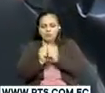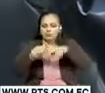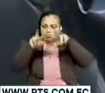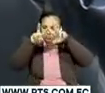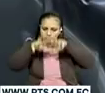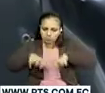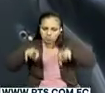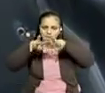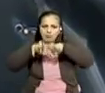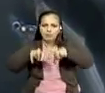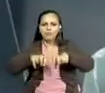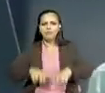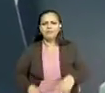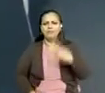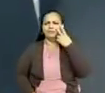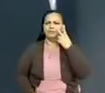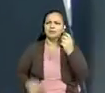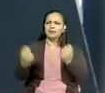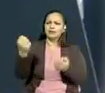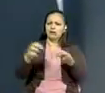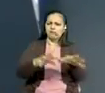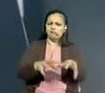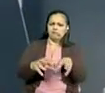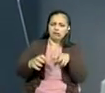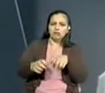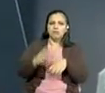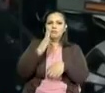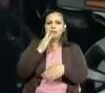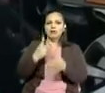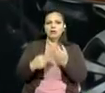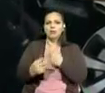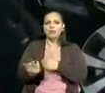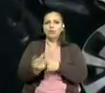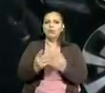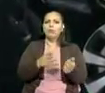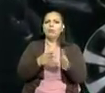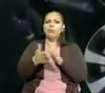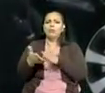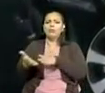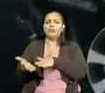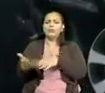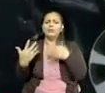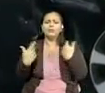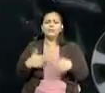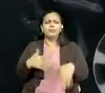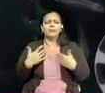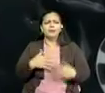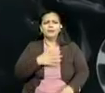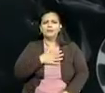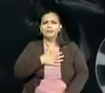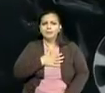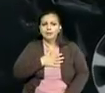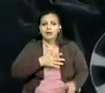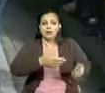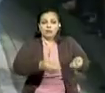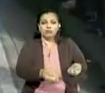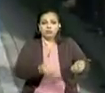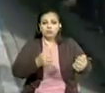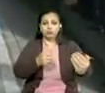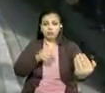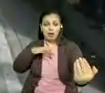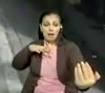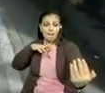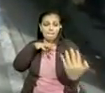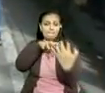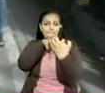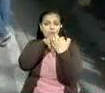Aprisionados entre las latas retorcidas se encontraba madre e hijo, tras impactar frontalmente su auto contra este camión en el sector de Lirio,